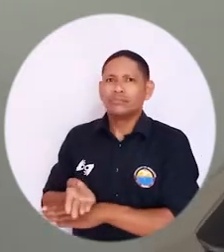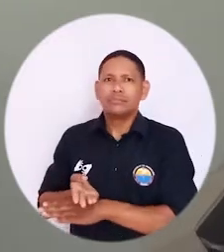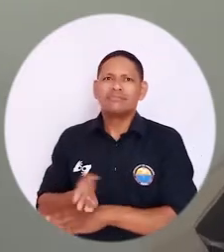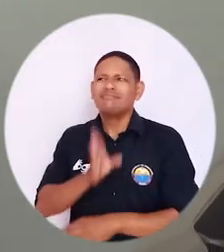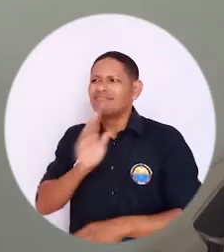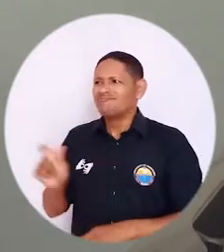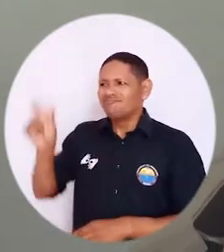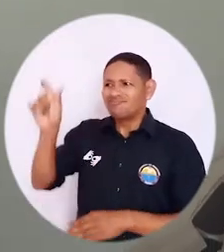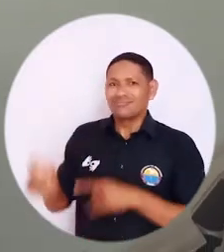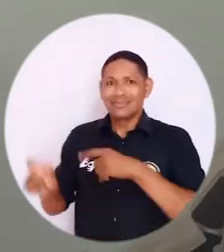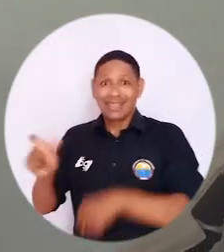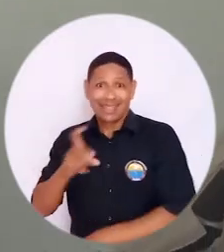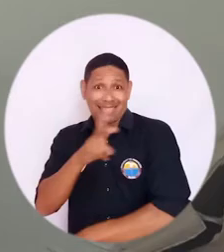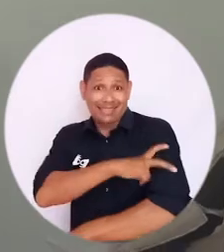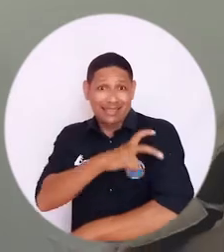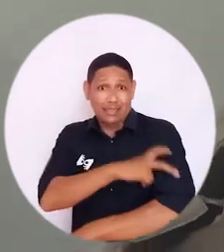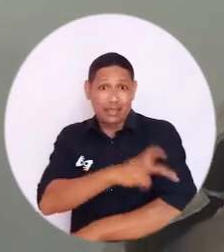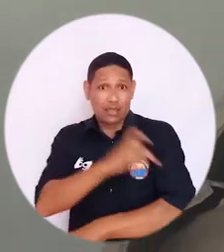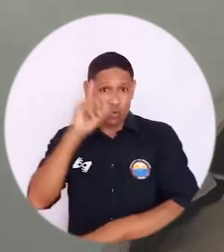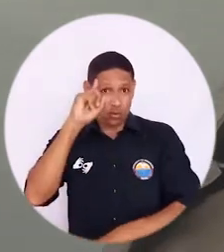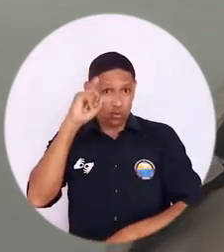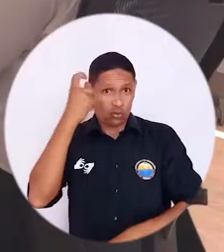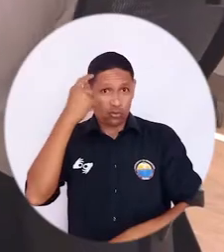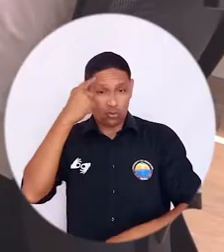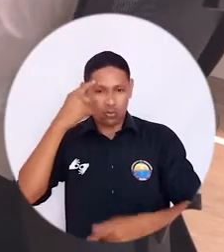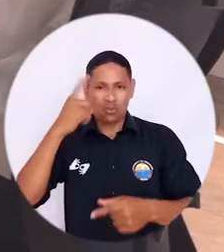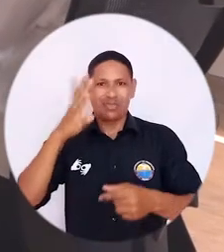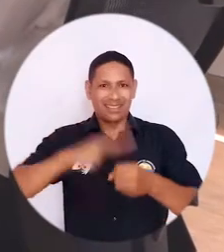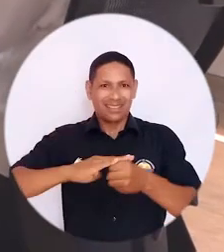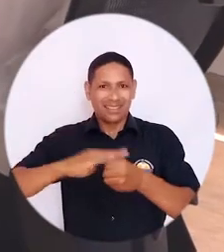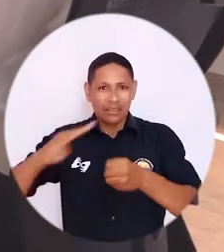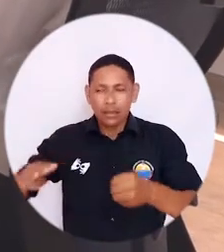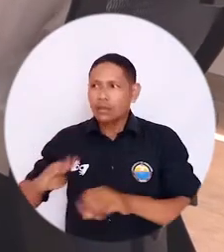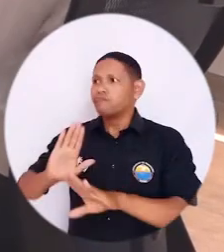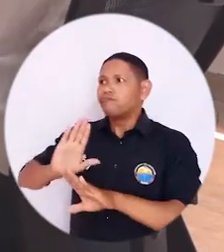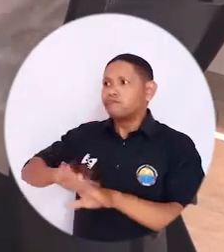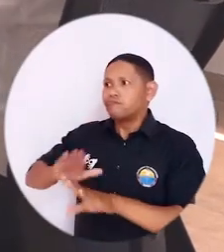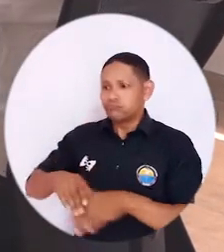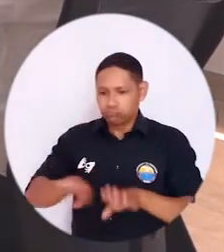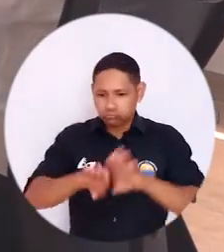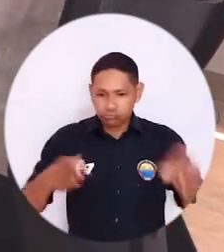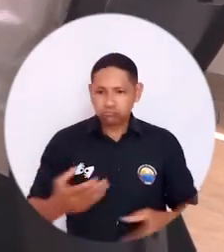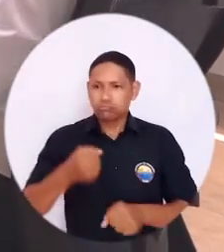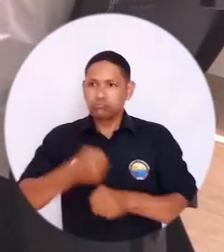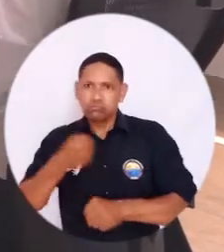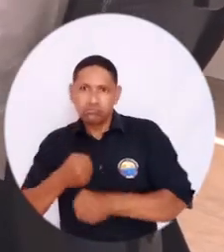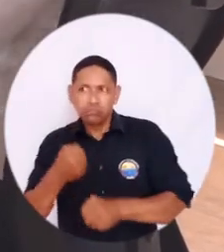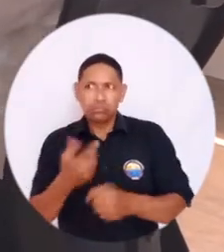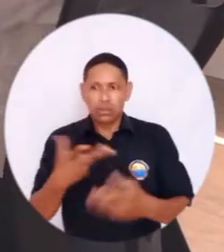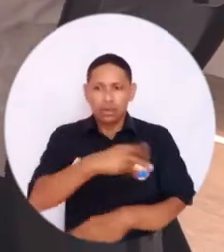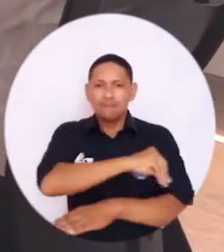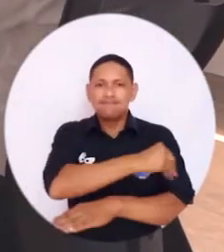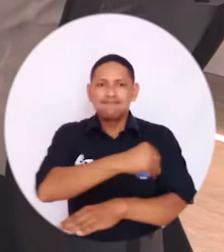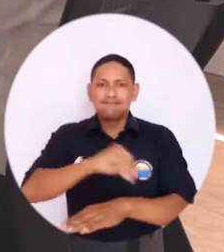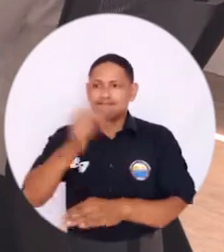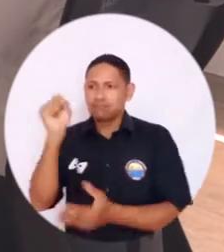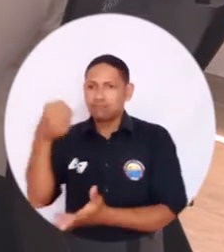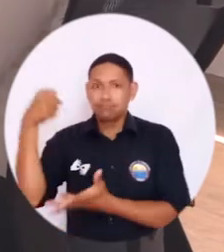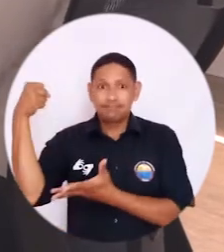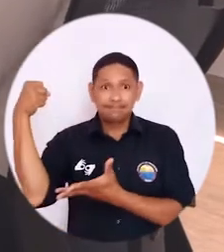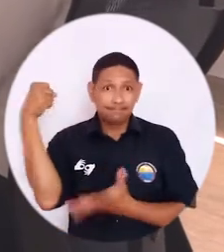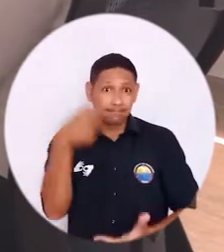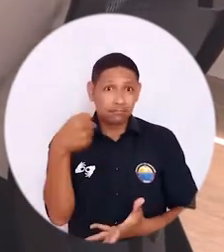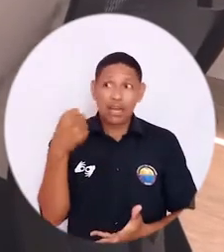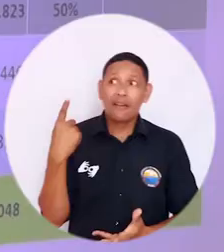de su representante al delegado de la Gobernación Departamental sobre la realización de una mesa de trabajo entre ambas instituciones para